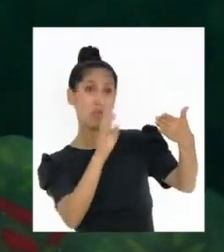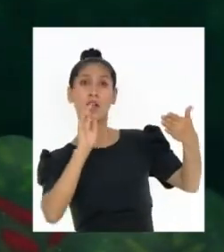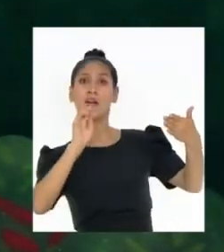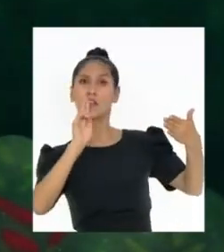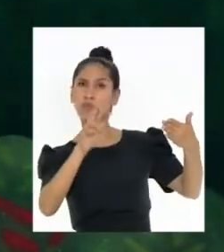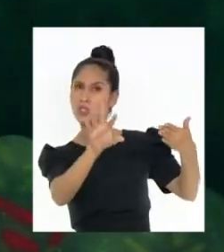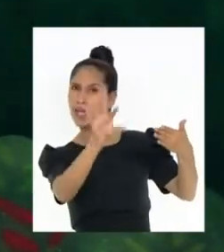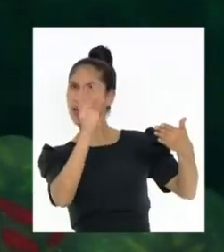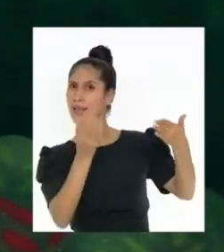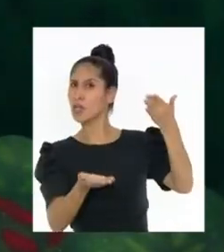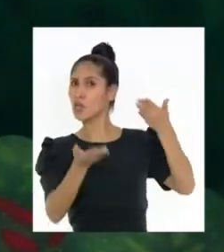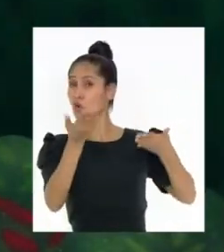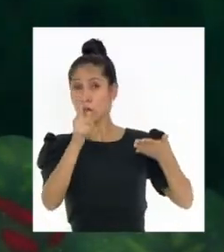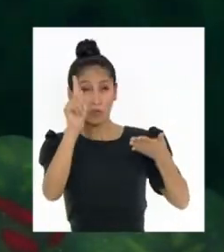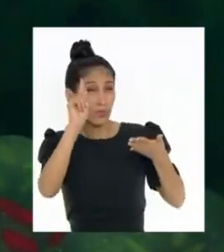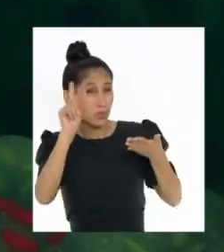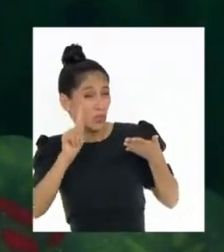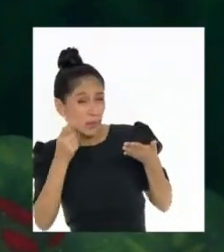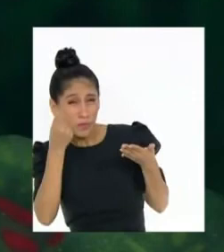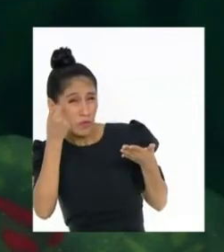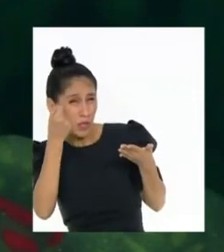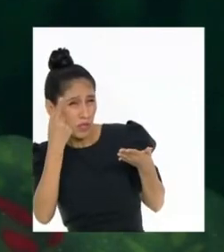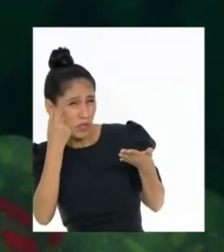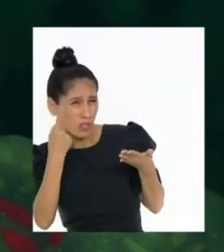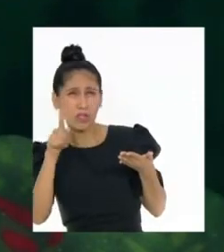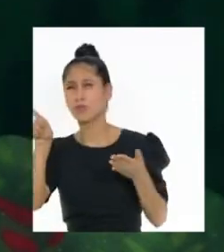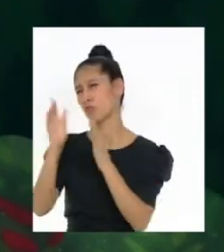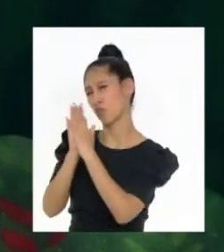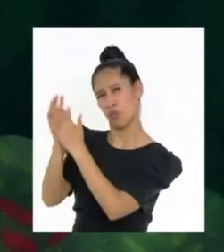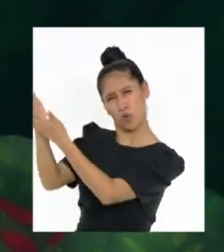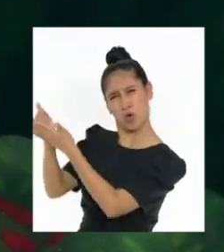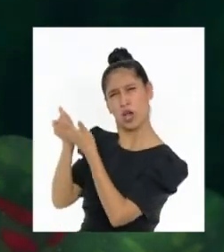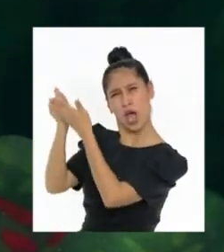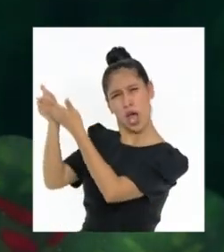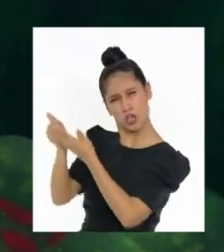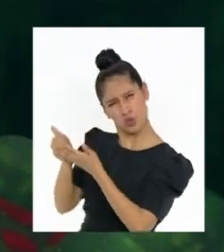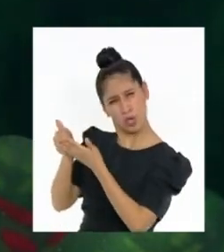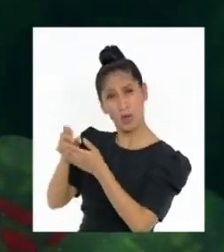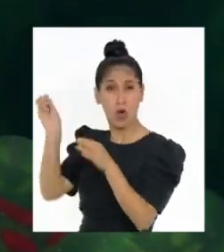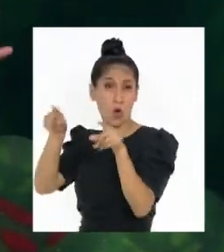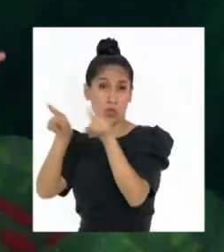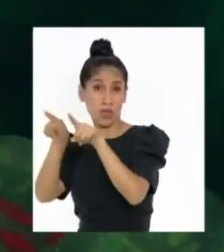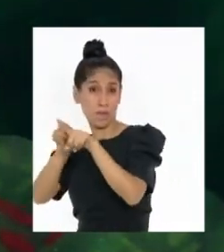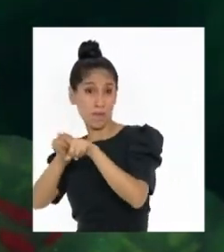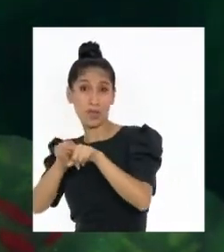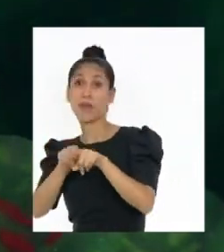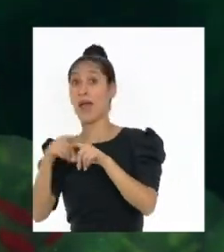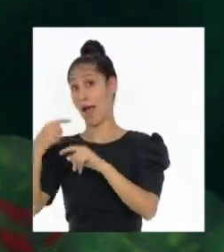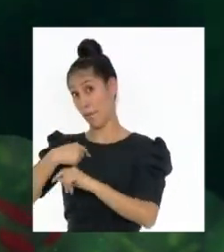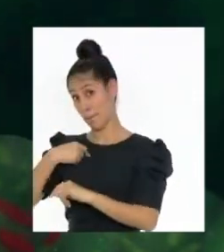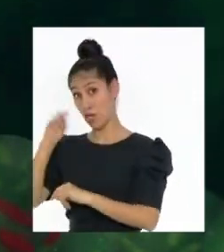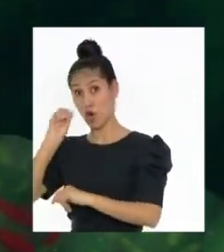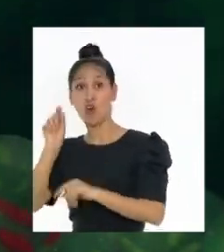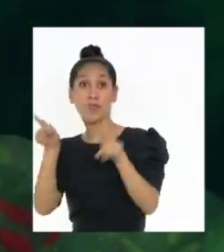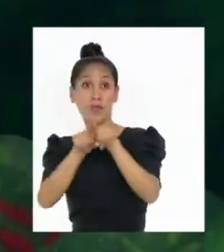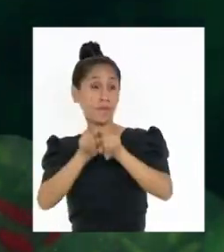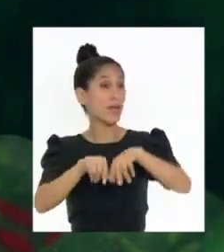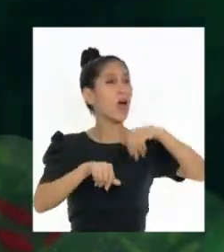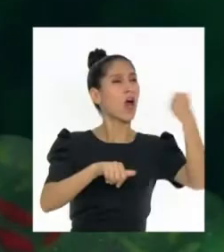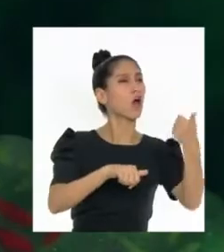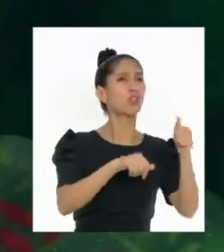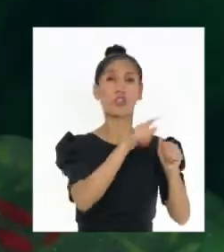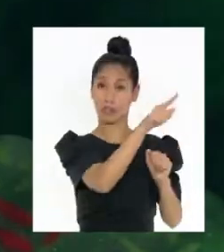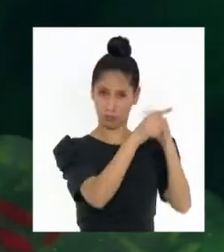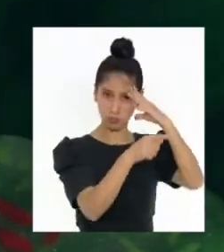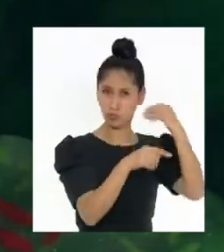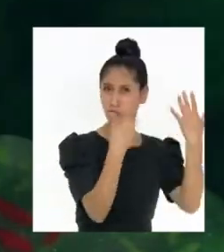bien pedirme una pista adicional que les ayudará con su decisión o pedir ayuda de un especialista que sepa sobre este tema para